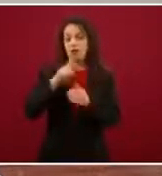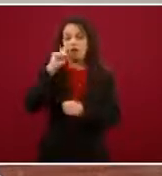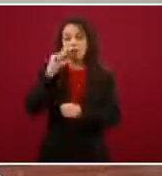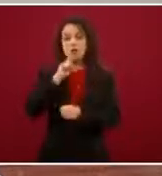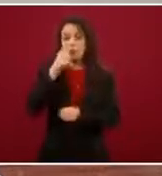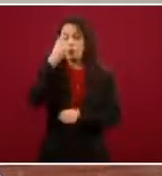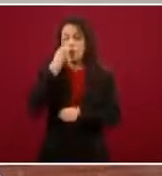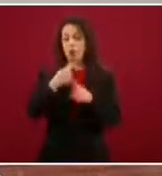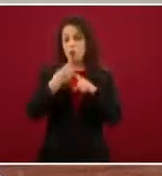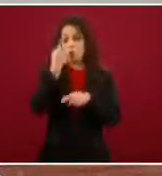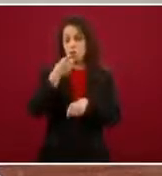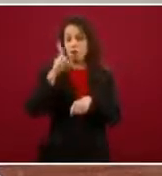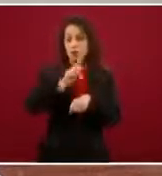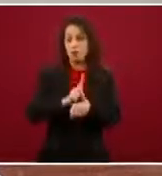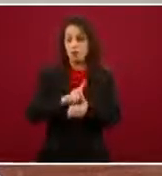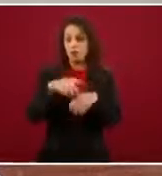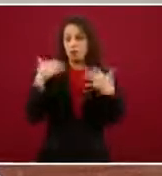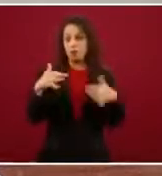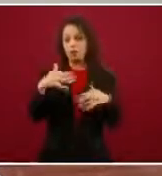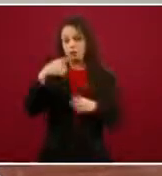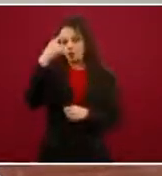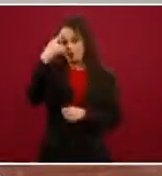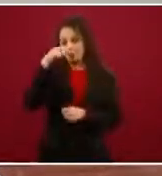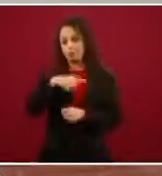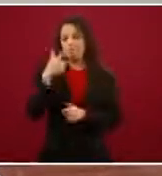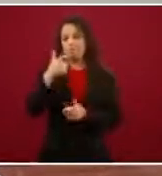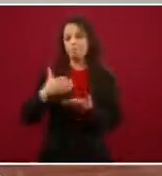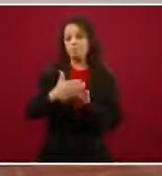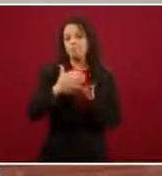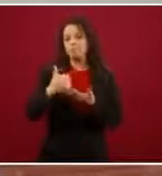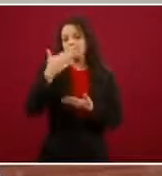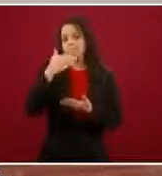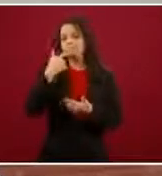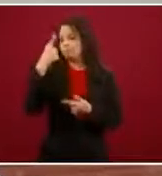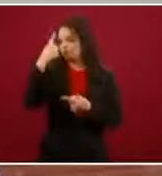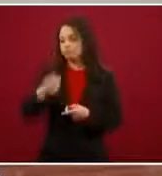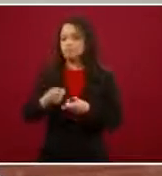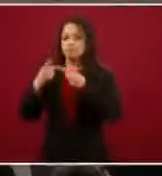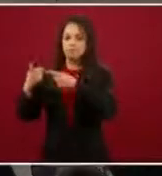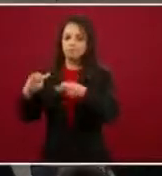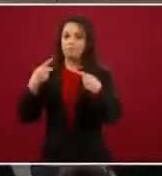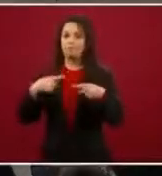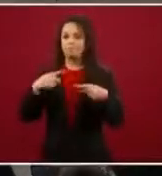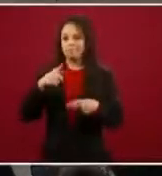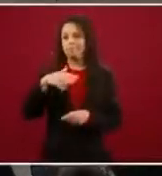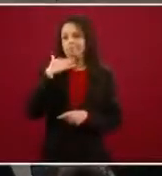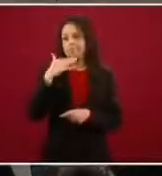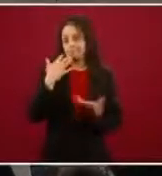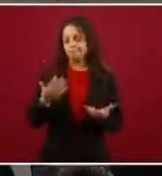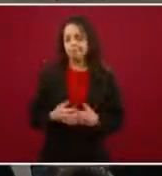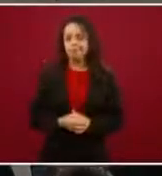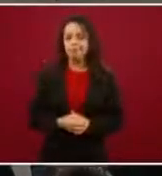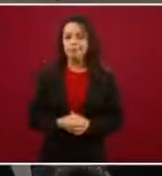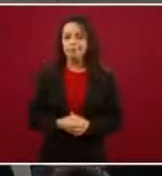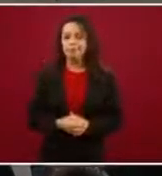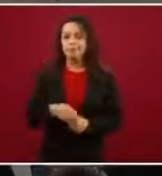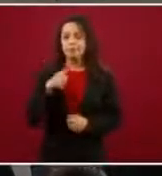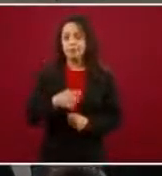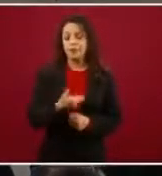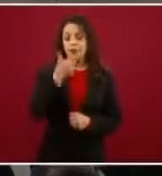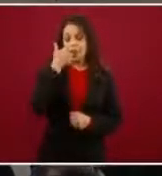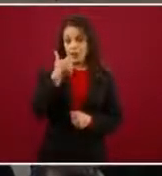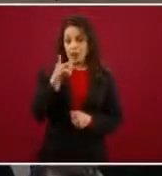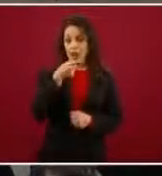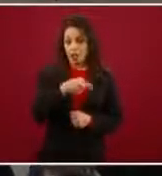casi la totalidad de los recursos a los tratantes. A partir de eso, los miembros de la red depositaban el dinero en efectivo a